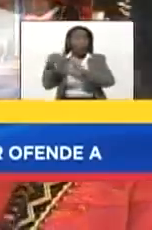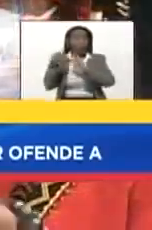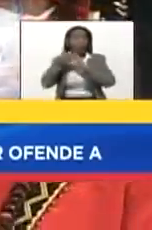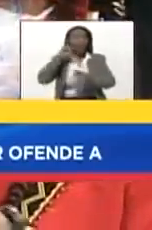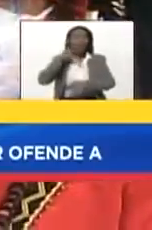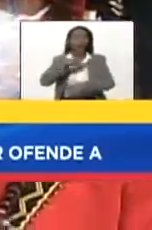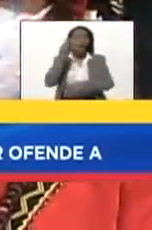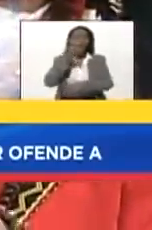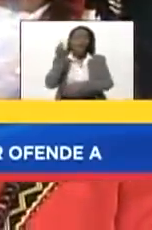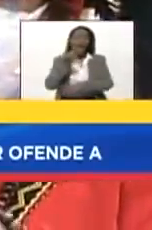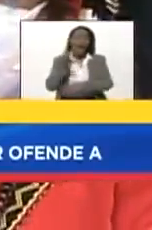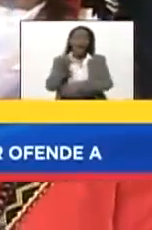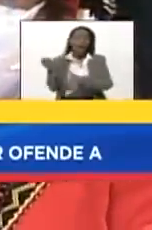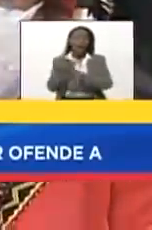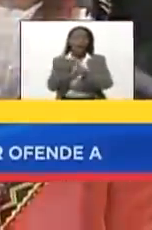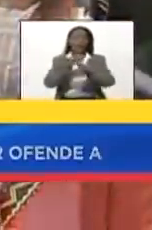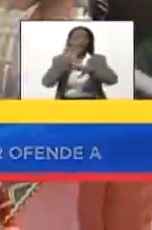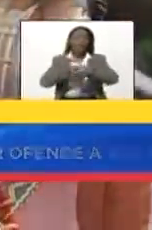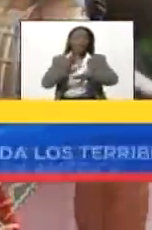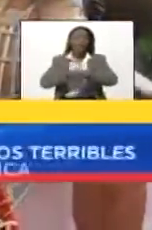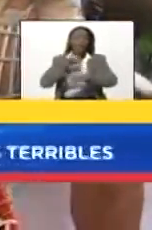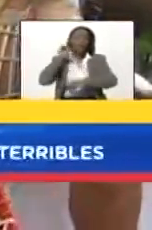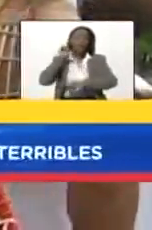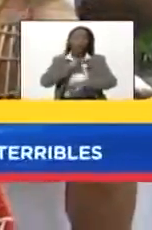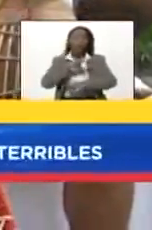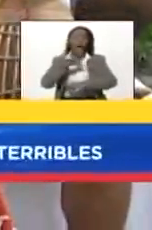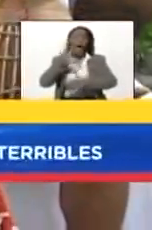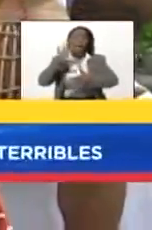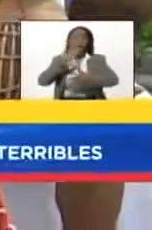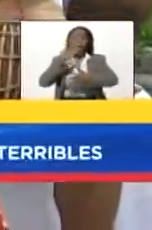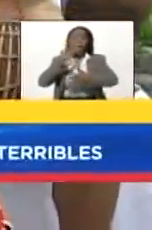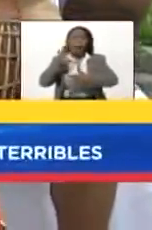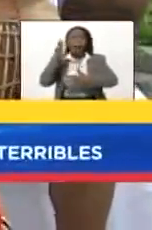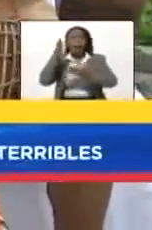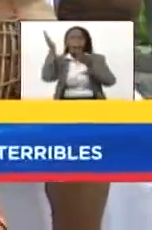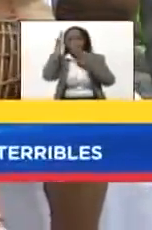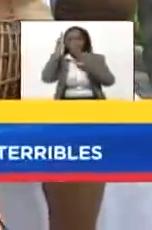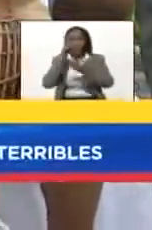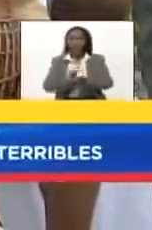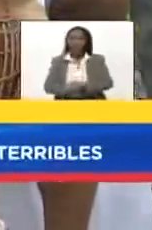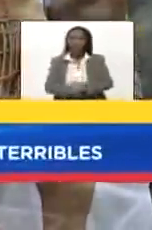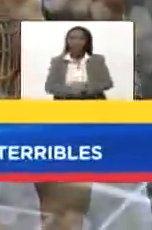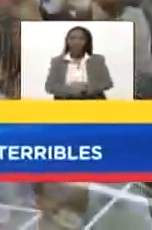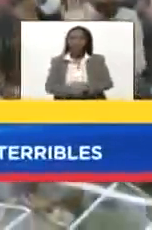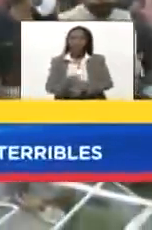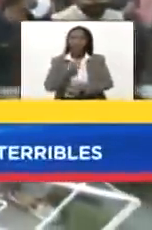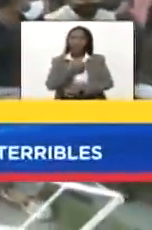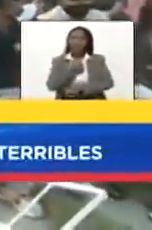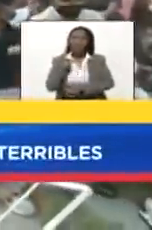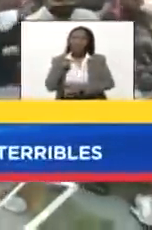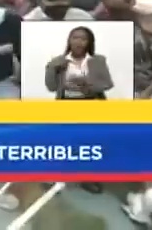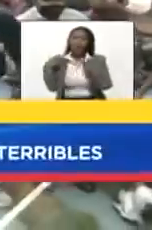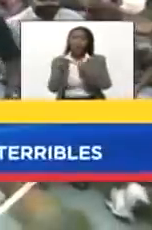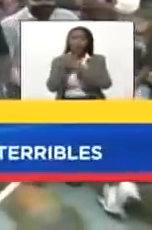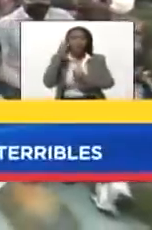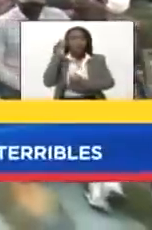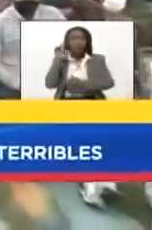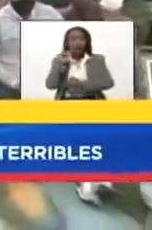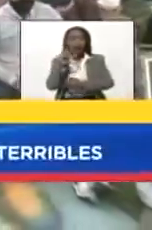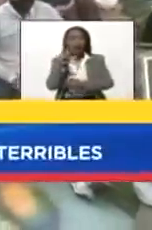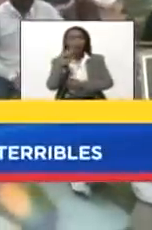original del genocidio indoamericano. Yo quisiera que la compañera Aloa